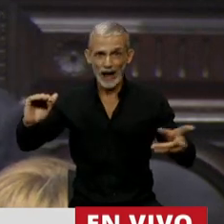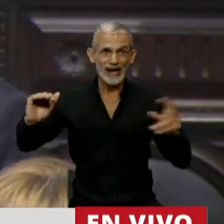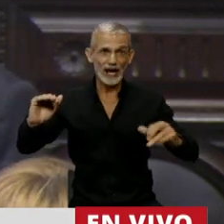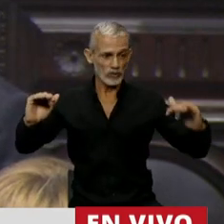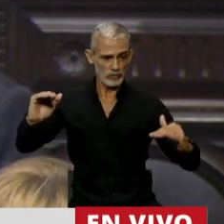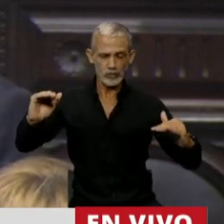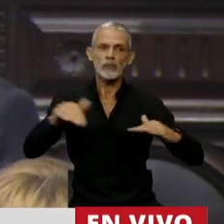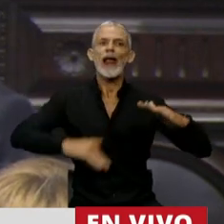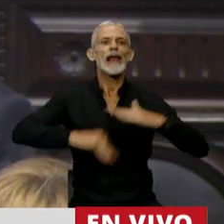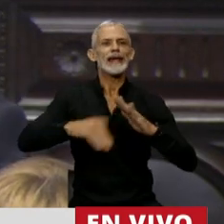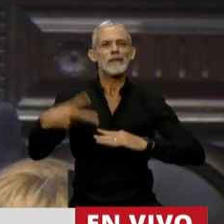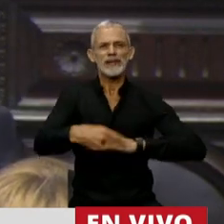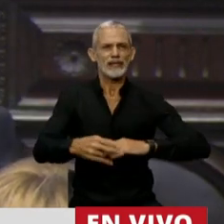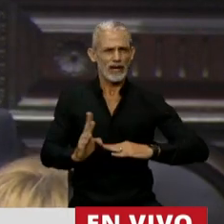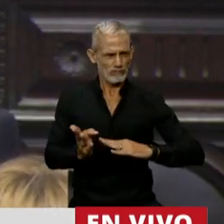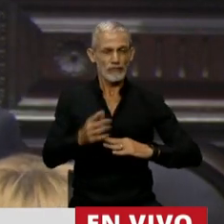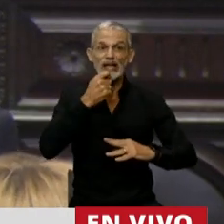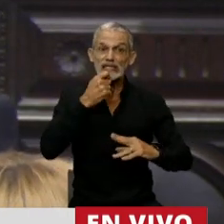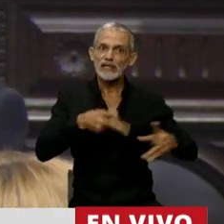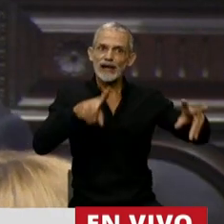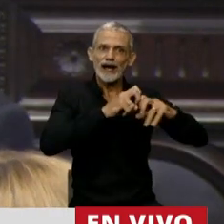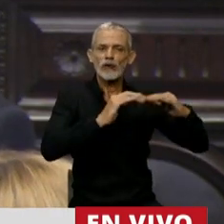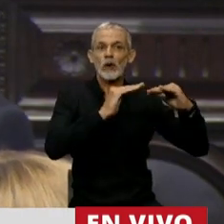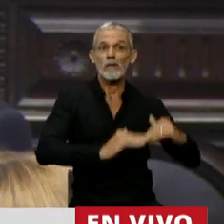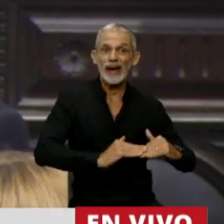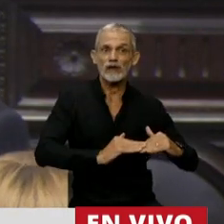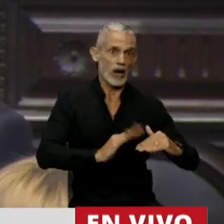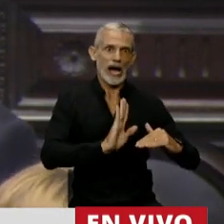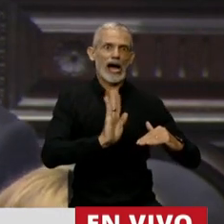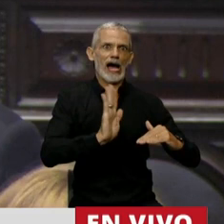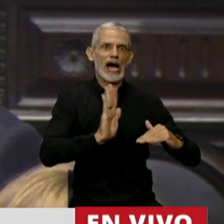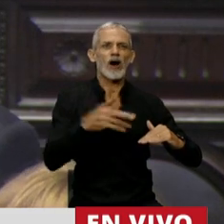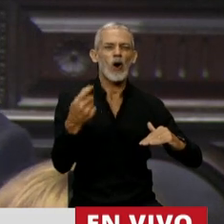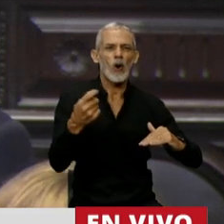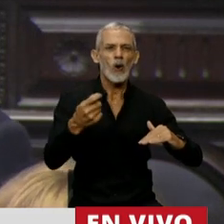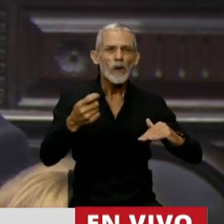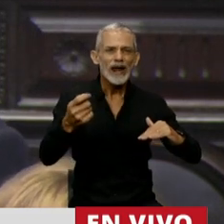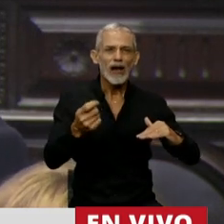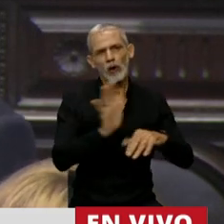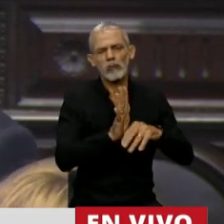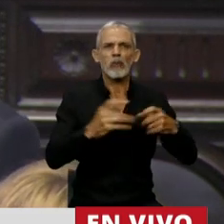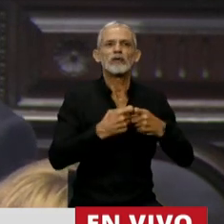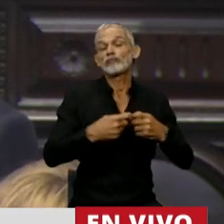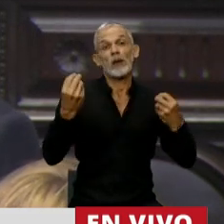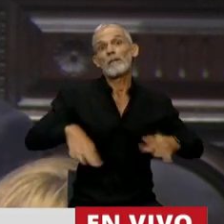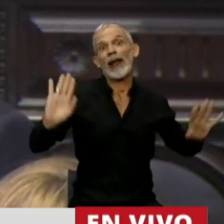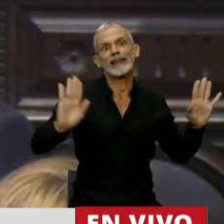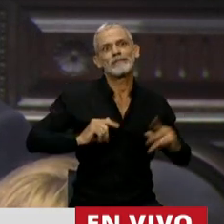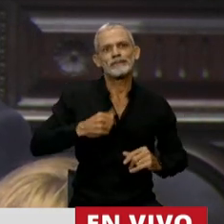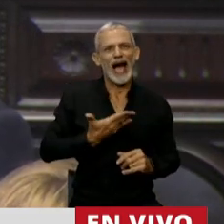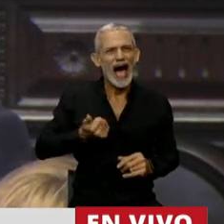como límite. Ahora, si la recaudación cae, ahí los hacen a los jubilados socios en las pérdidas de la